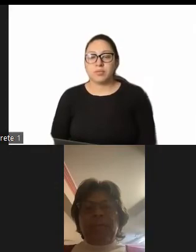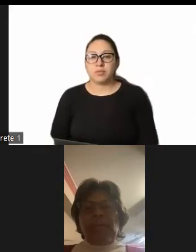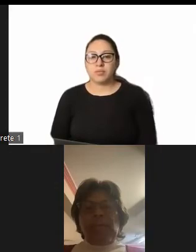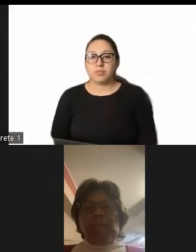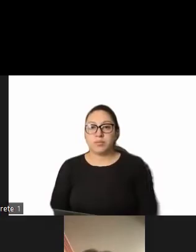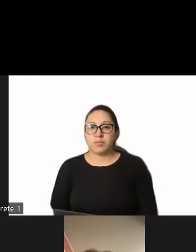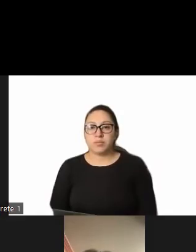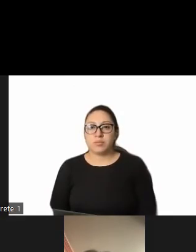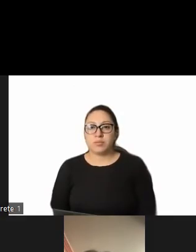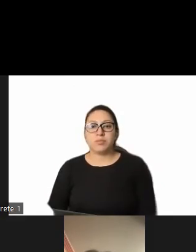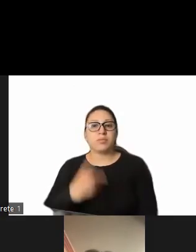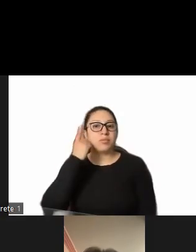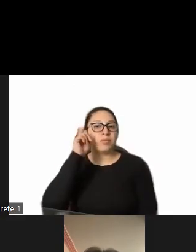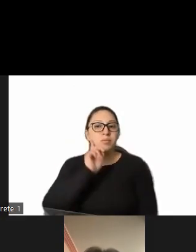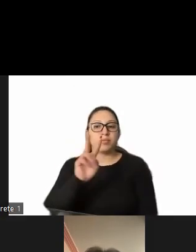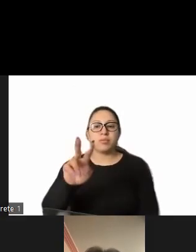Diputada Valeria Cruz.